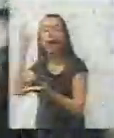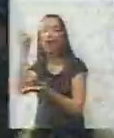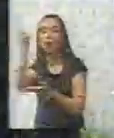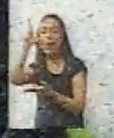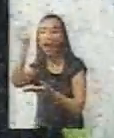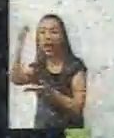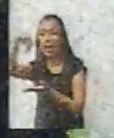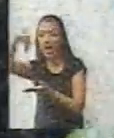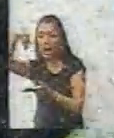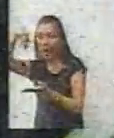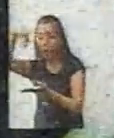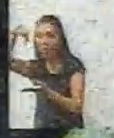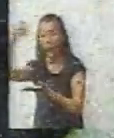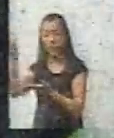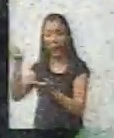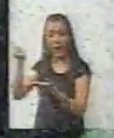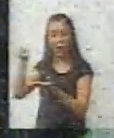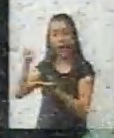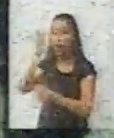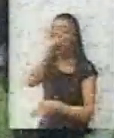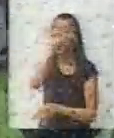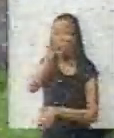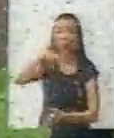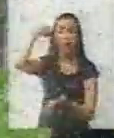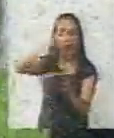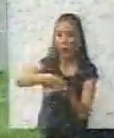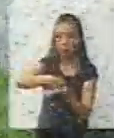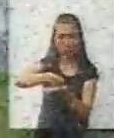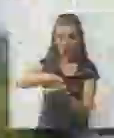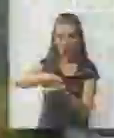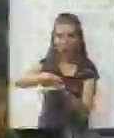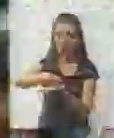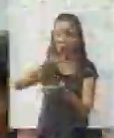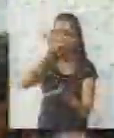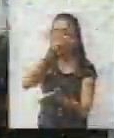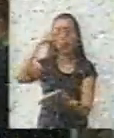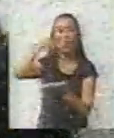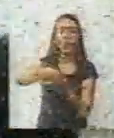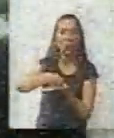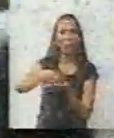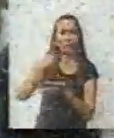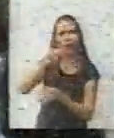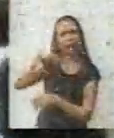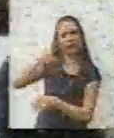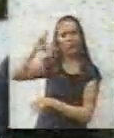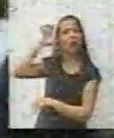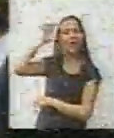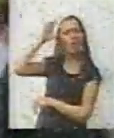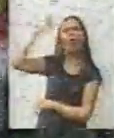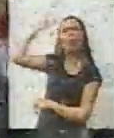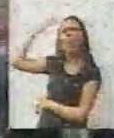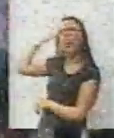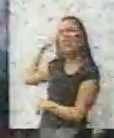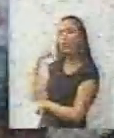le pedimos el local, nunca quiso devolverlo. Yo me acuerdo que Hualampa aquella vez nos dijo, le prestemos el local a mi hermana, dice, porque vos sabés que pobrecita, viene de